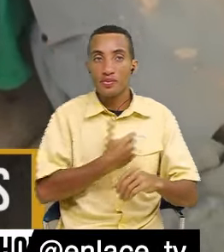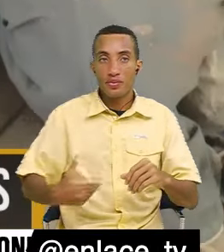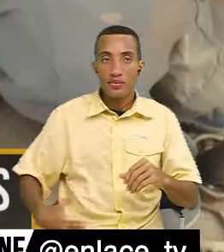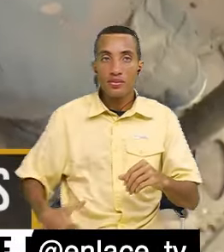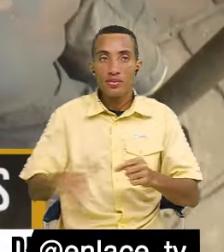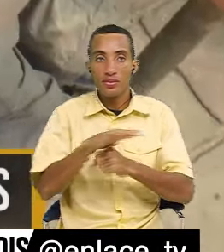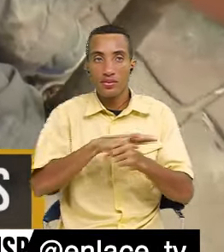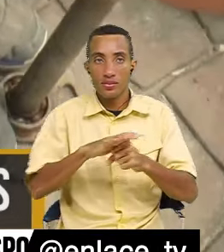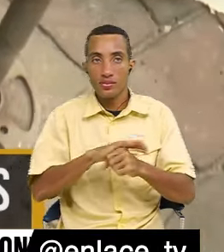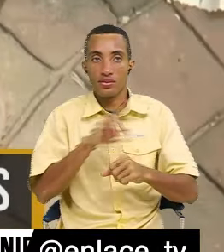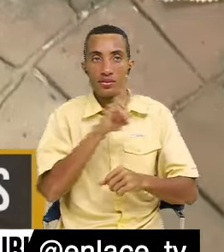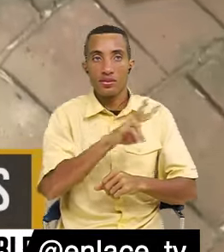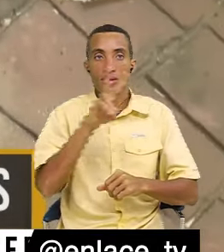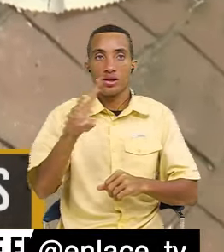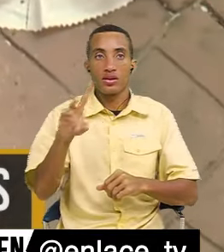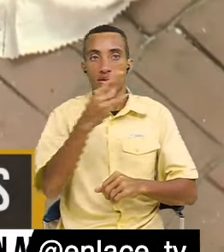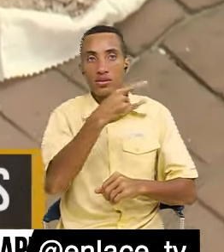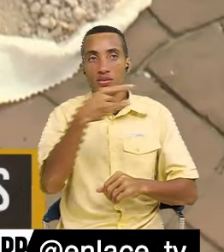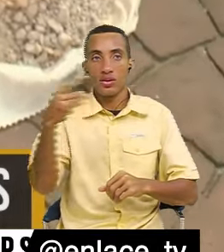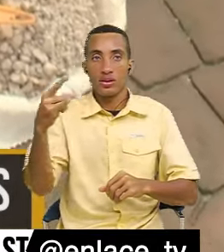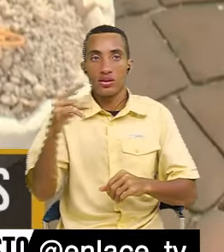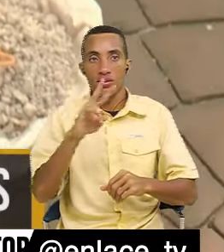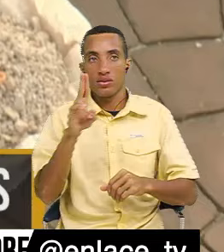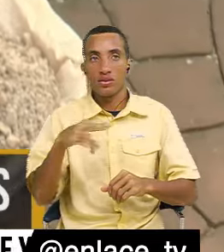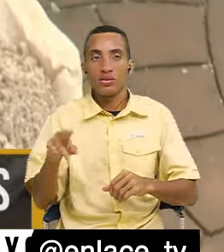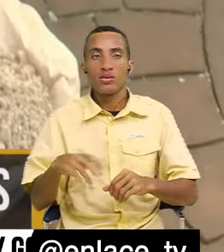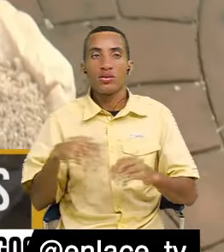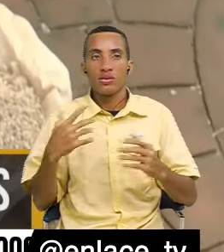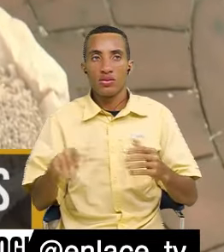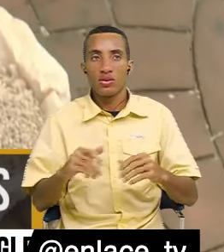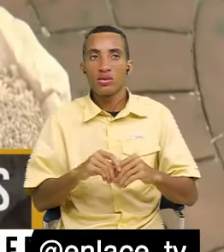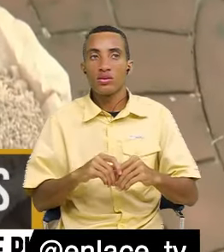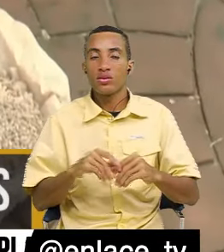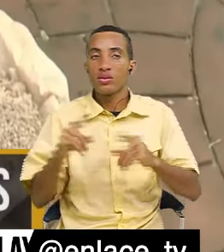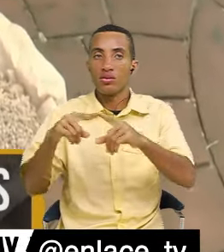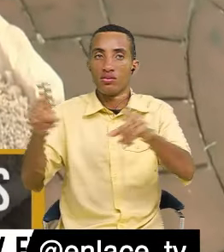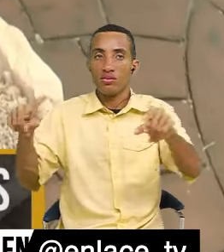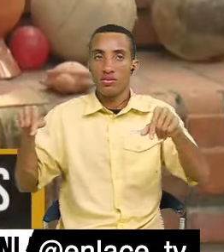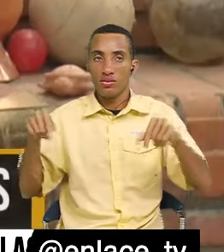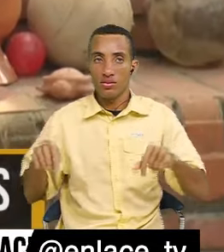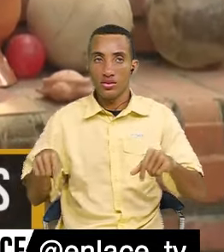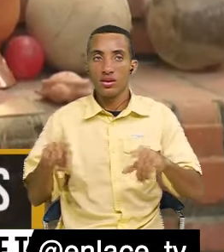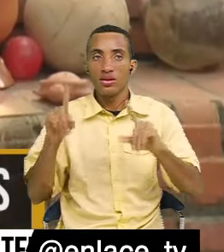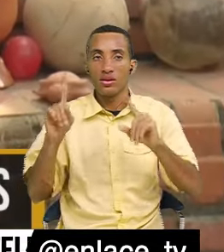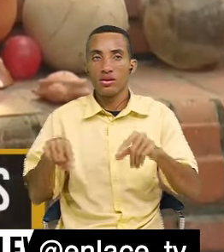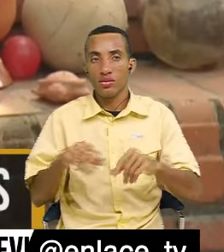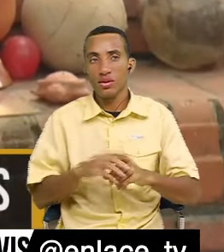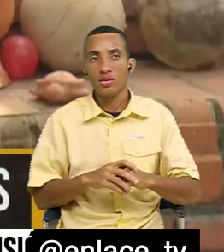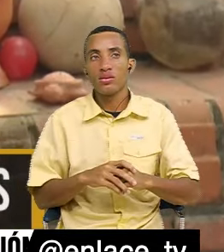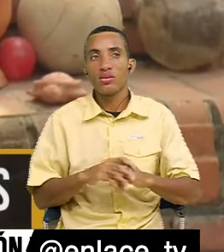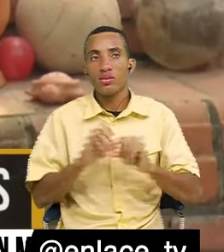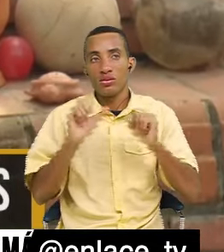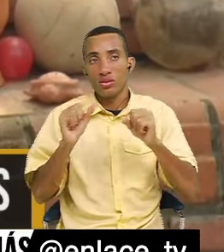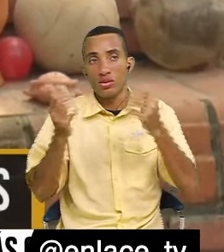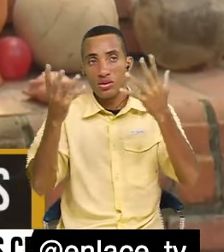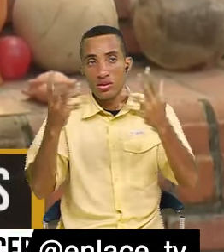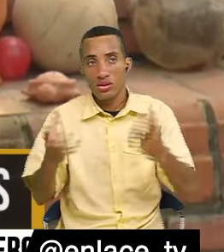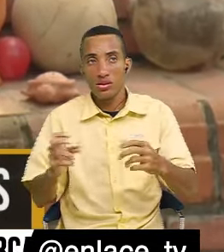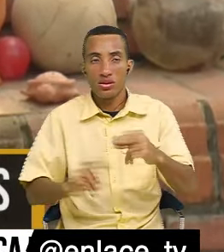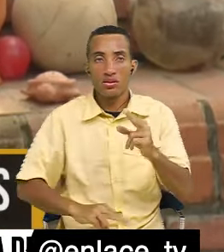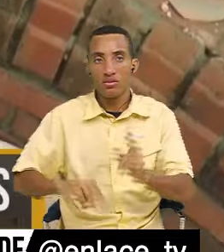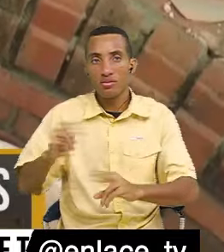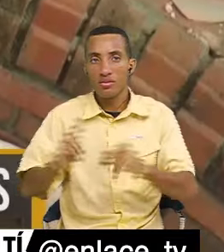del barrio 22 de marzo, Dagoberto Miranda, manifiesta que cuentan con un lote en el asentamiento humano Mano de Dios, donde quieren construir un